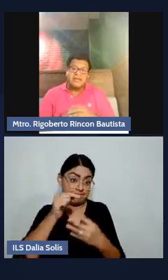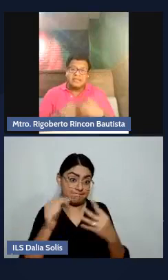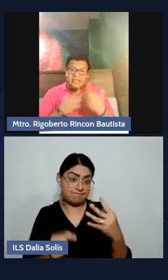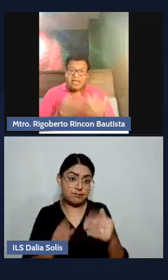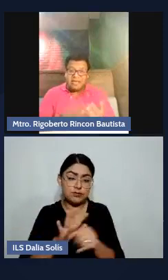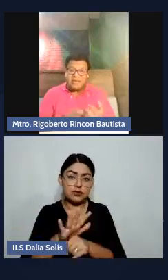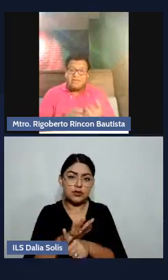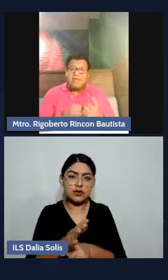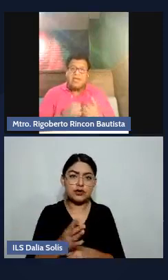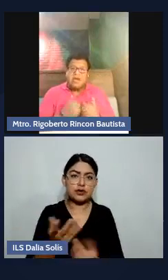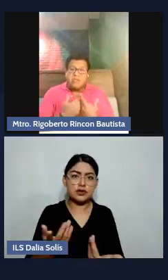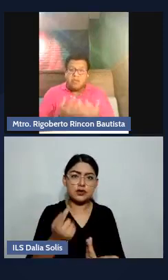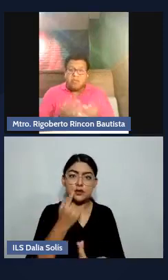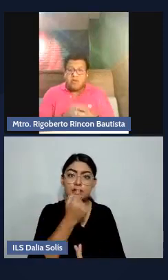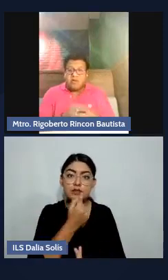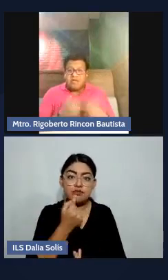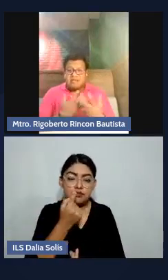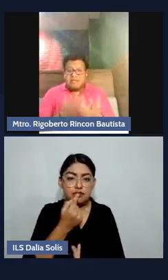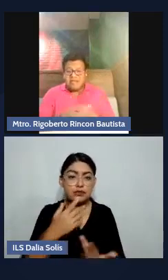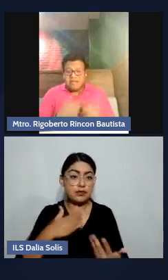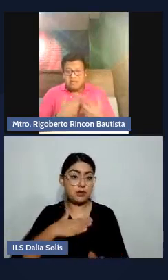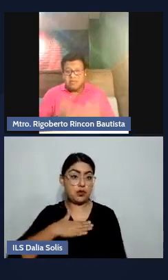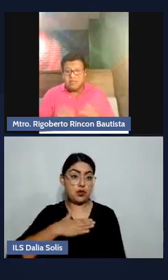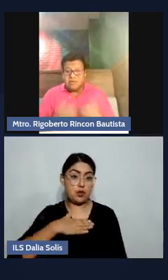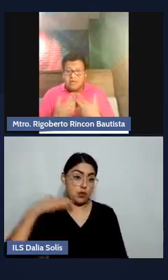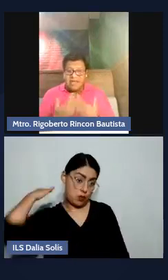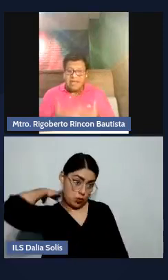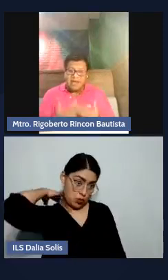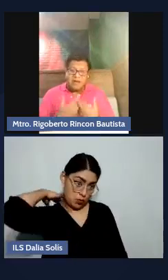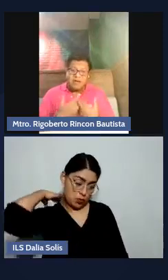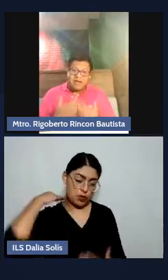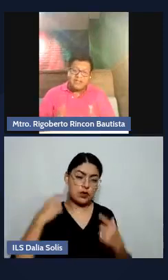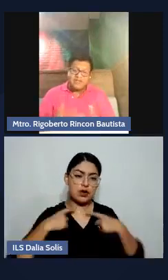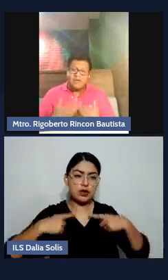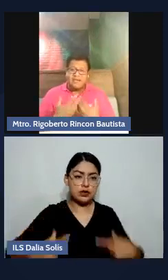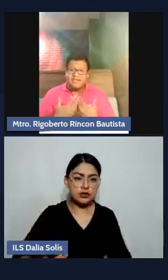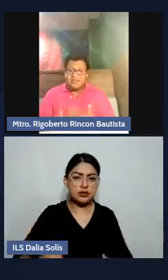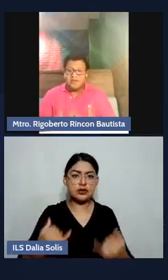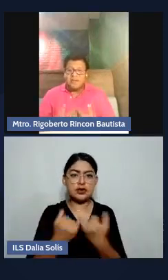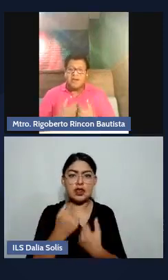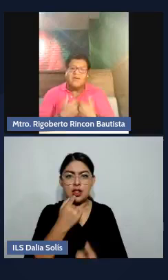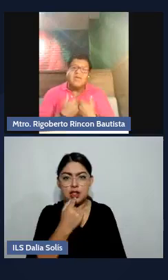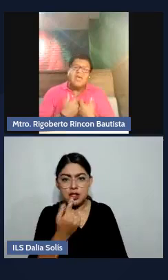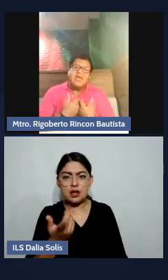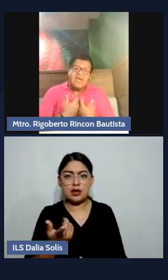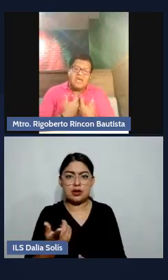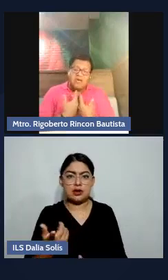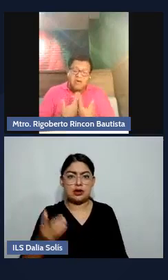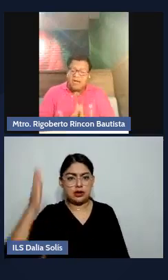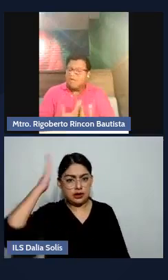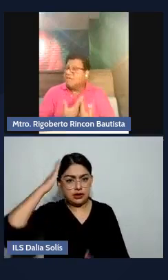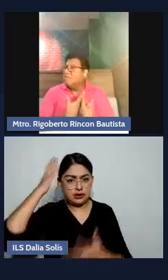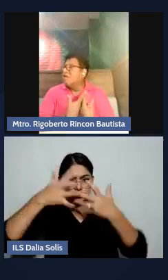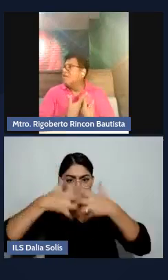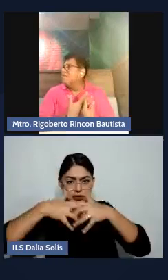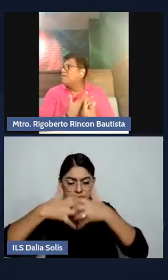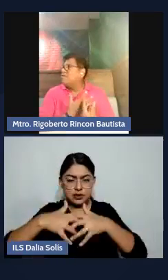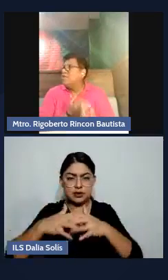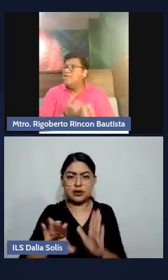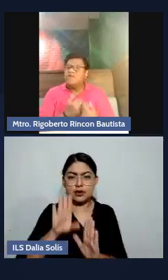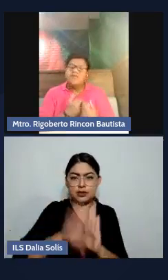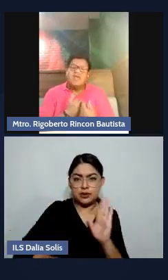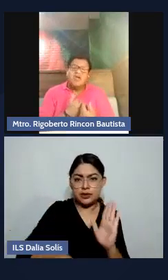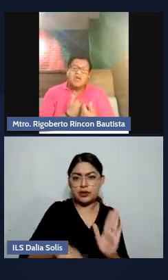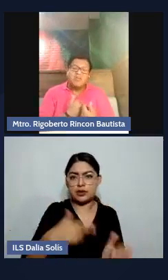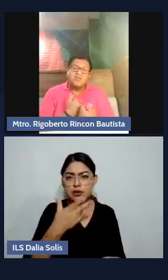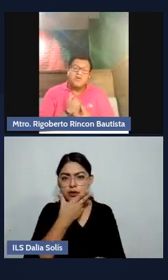labios, pulmones, cerebro, boca, lengua, corazón, estómago, en órganos sexuales masculinos, como